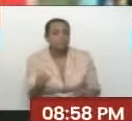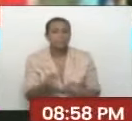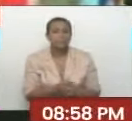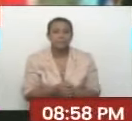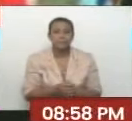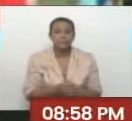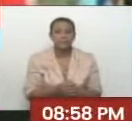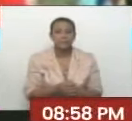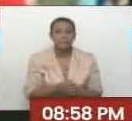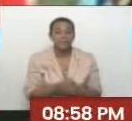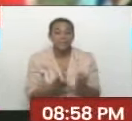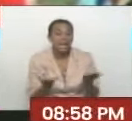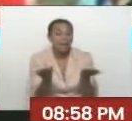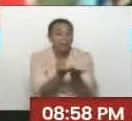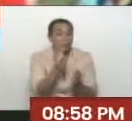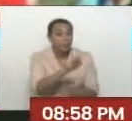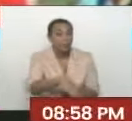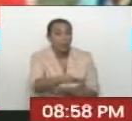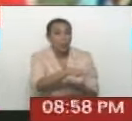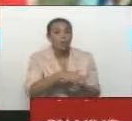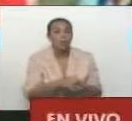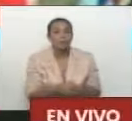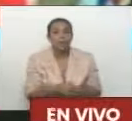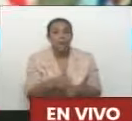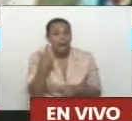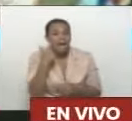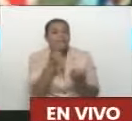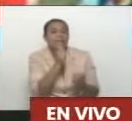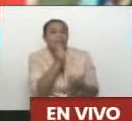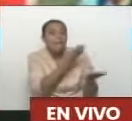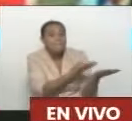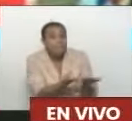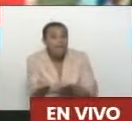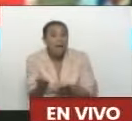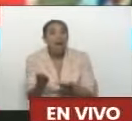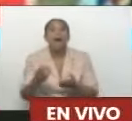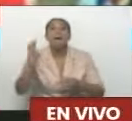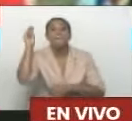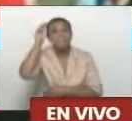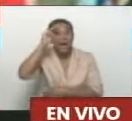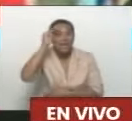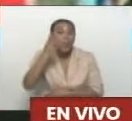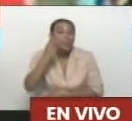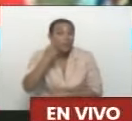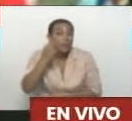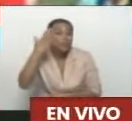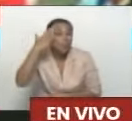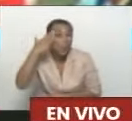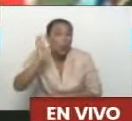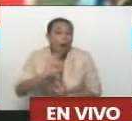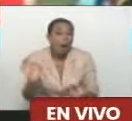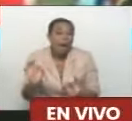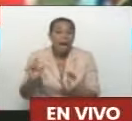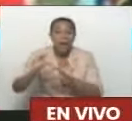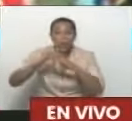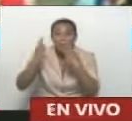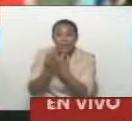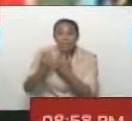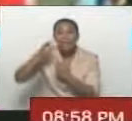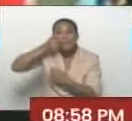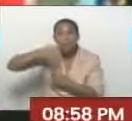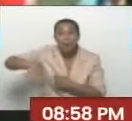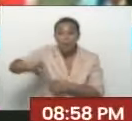sea, desde en la escuela como tal. Entonces, aquí invitamos a todos los maestros de tradición, a todos nuestros cultores.